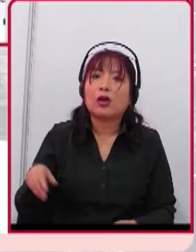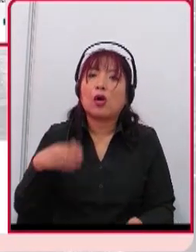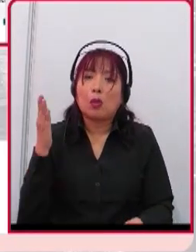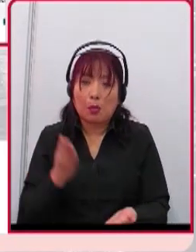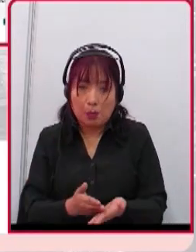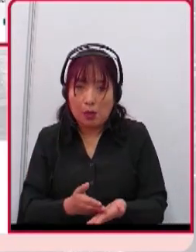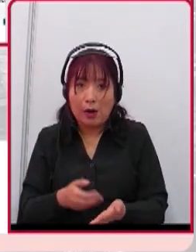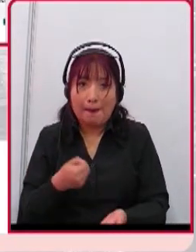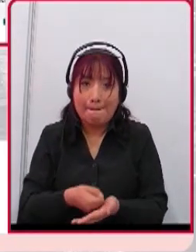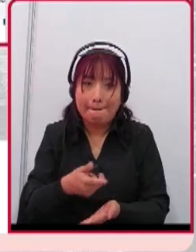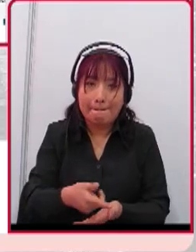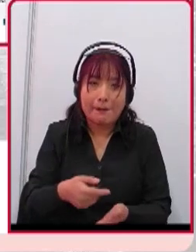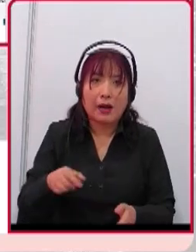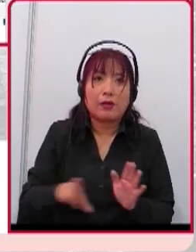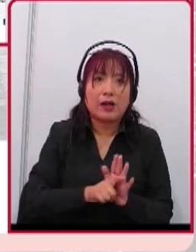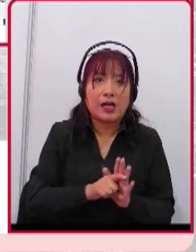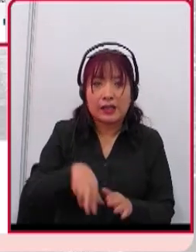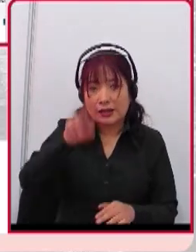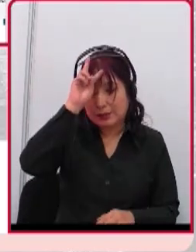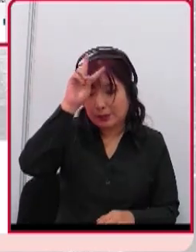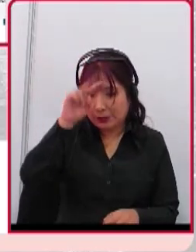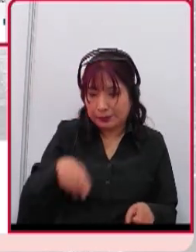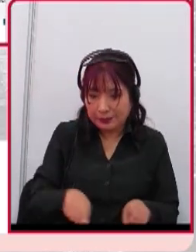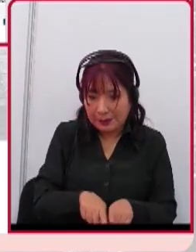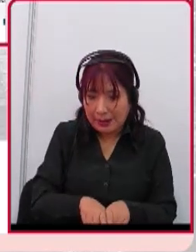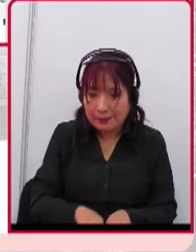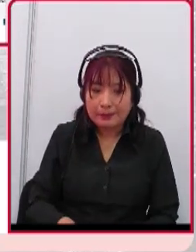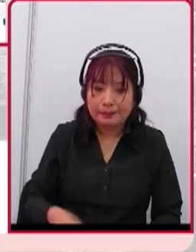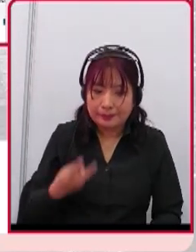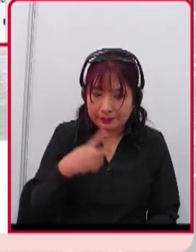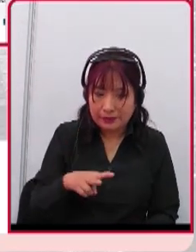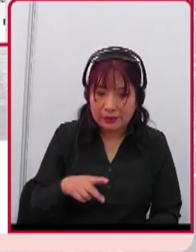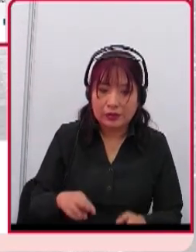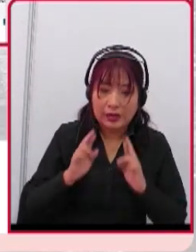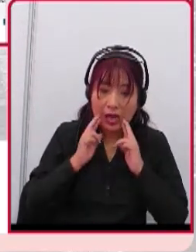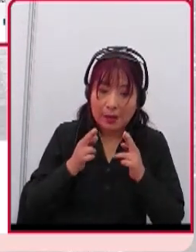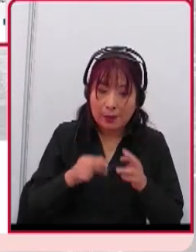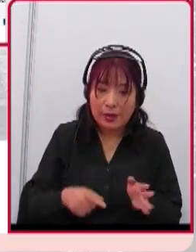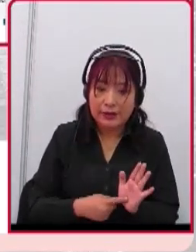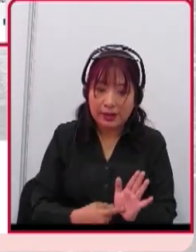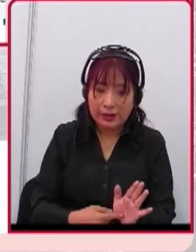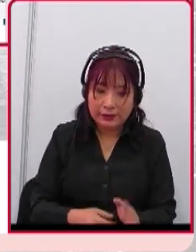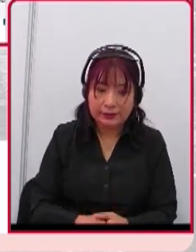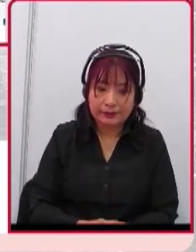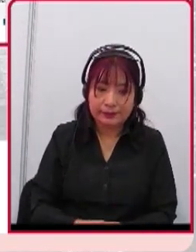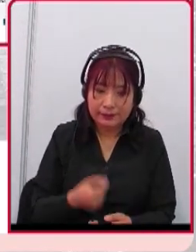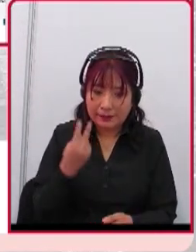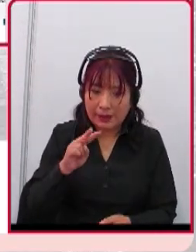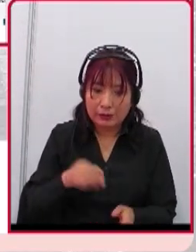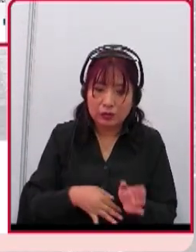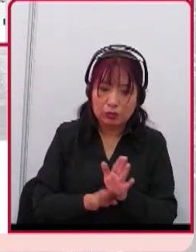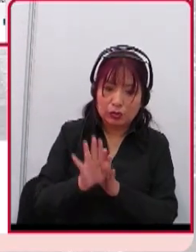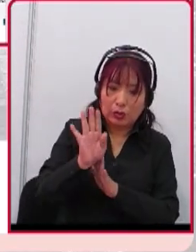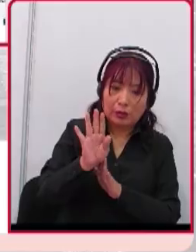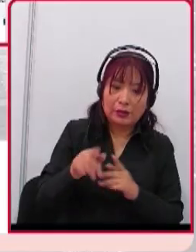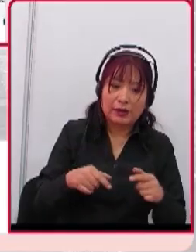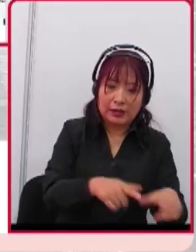Muy bien, en esta parte vamos a ir presentando ya los resultados. Vemos cómo un incremento de producción de cobre por